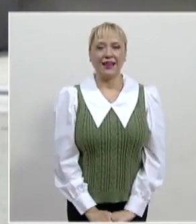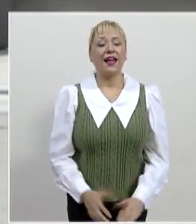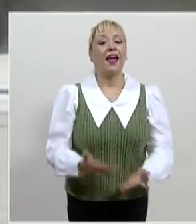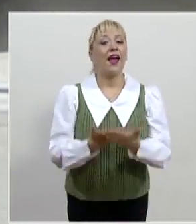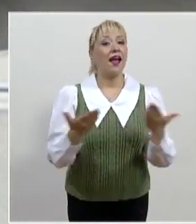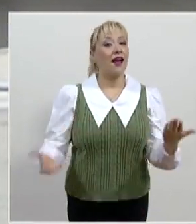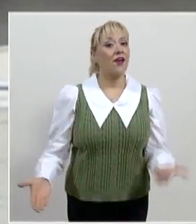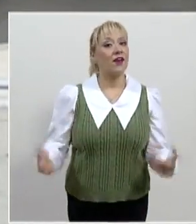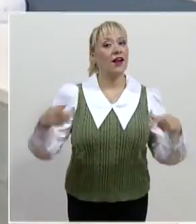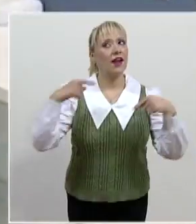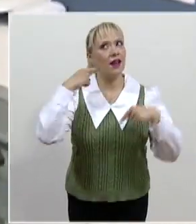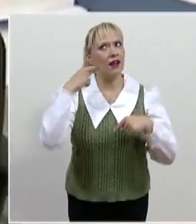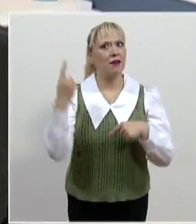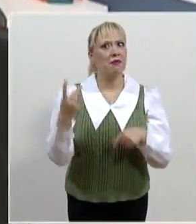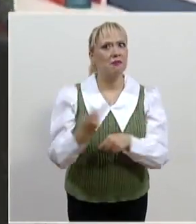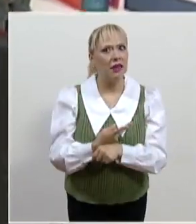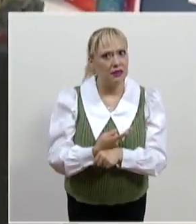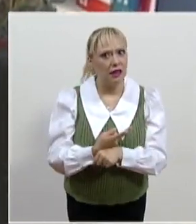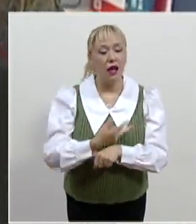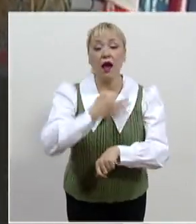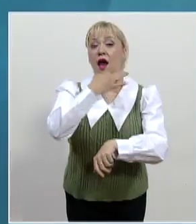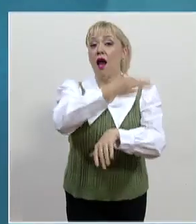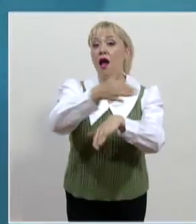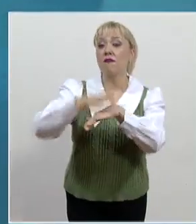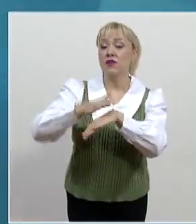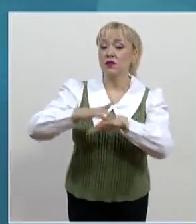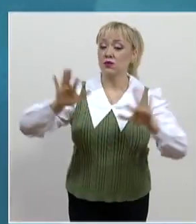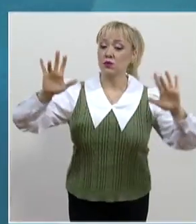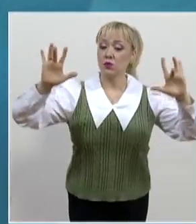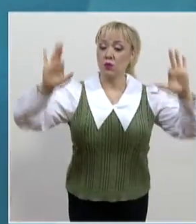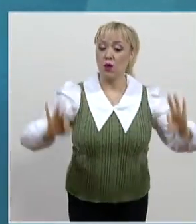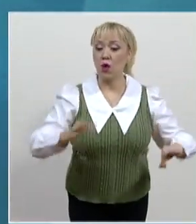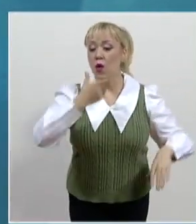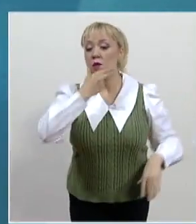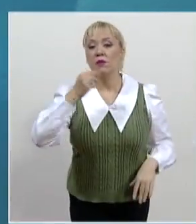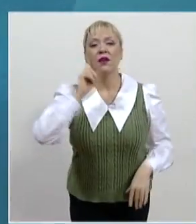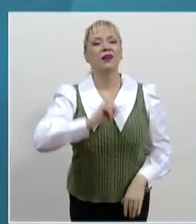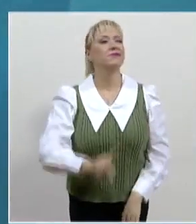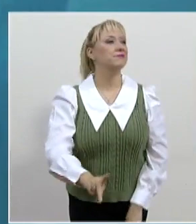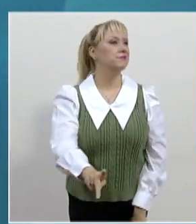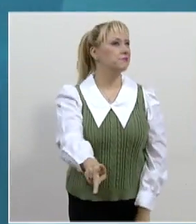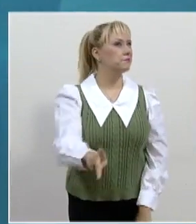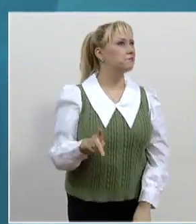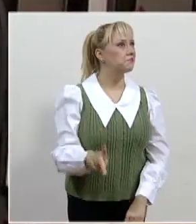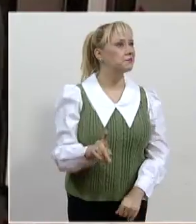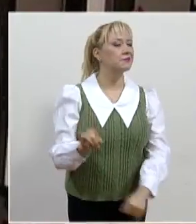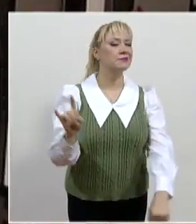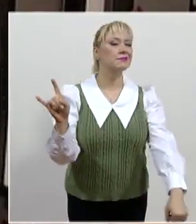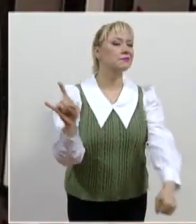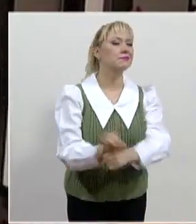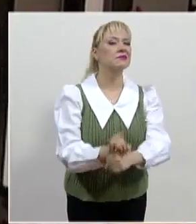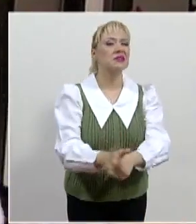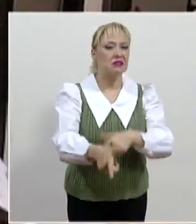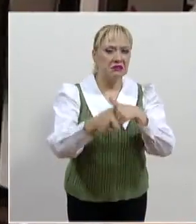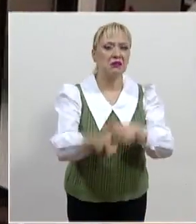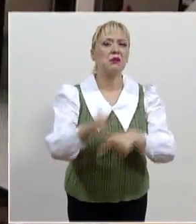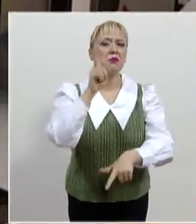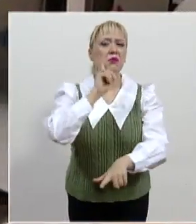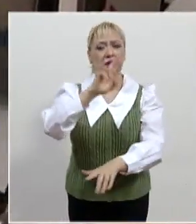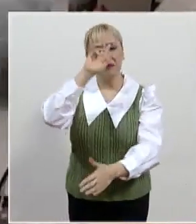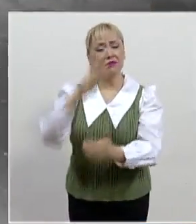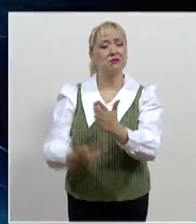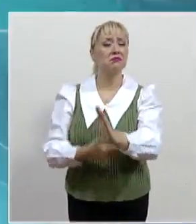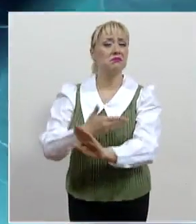Al regresar, advierten que la paridad es un espejismo, pues persiste la violencia en contra de las mujeres.